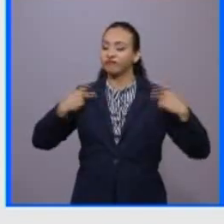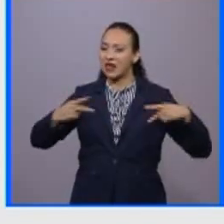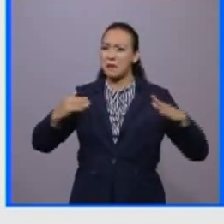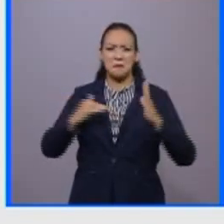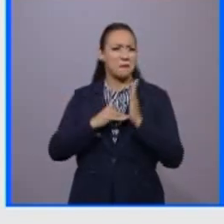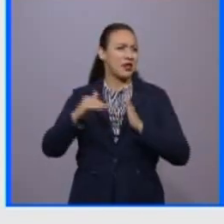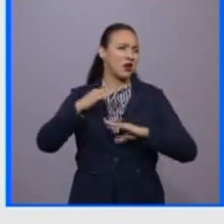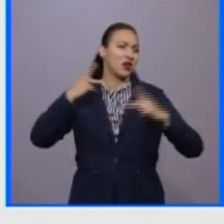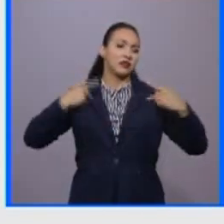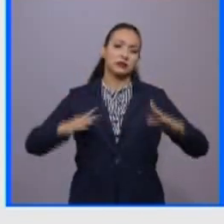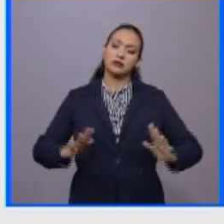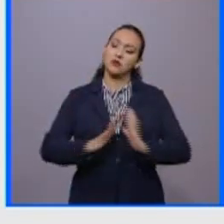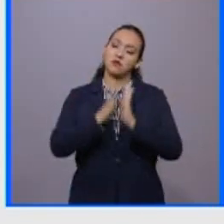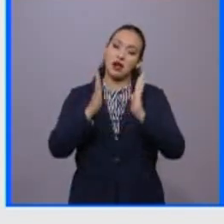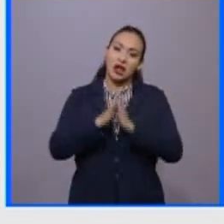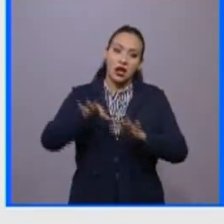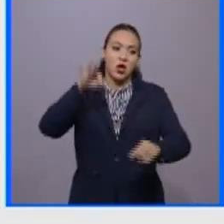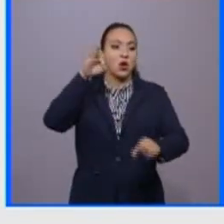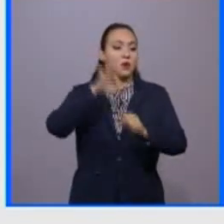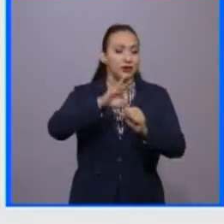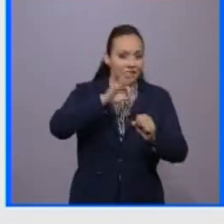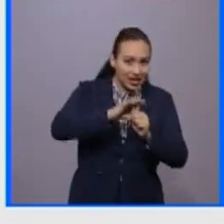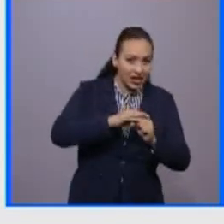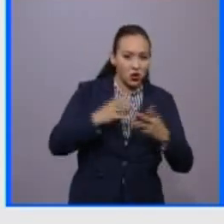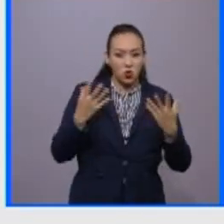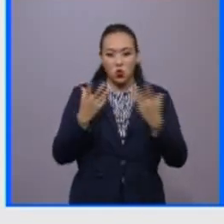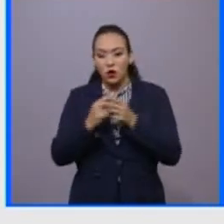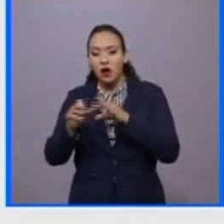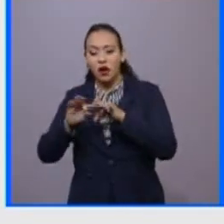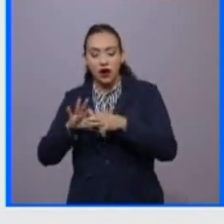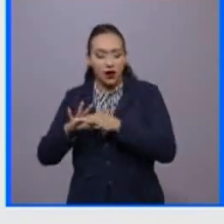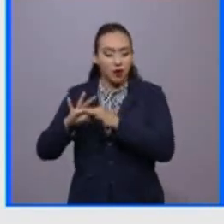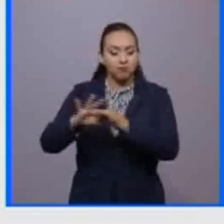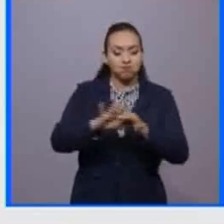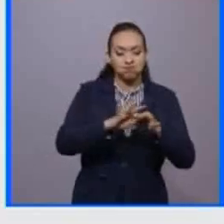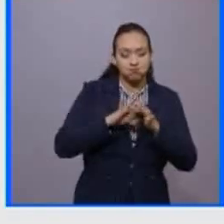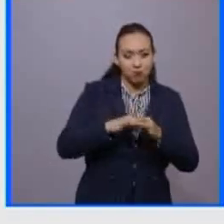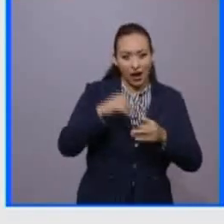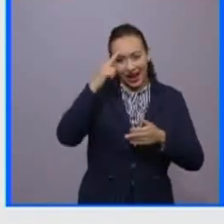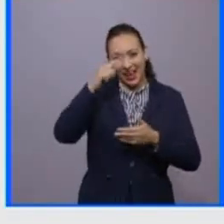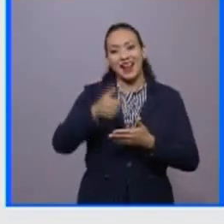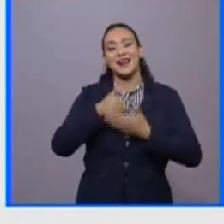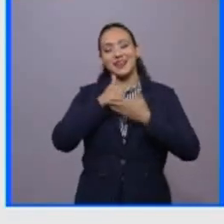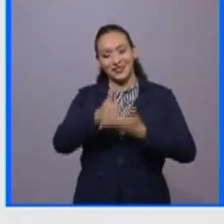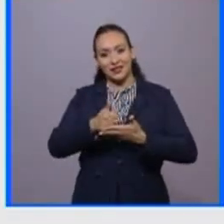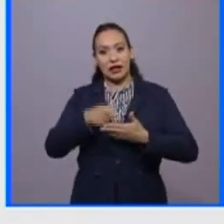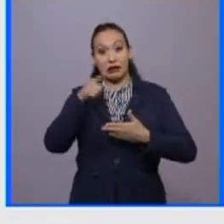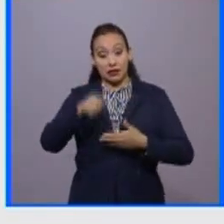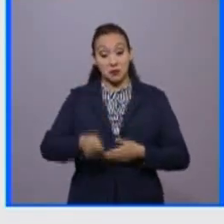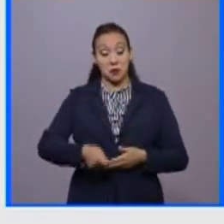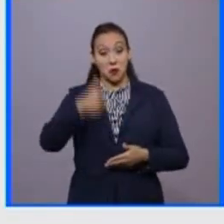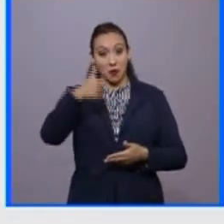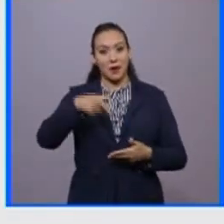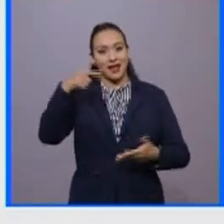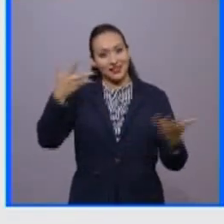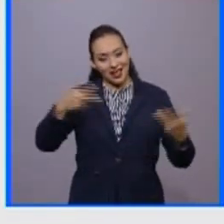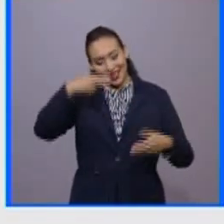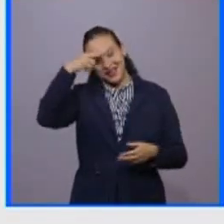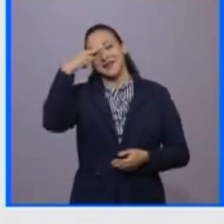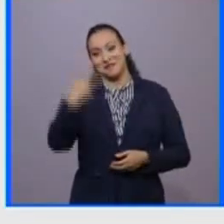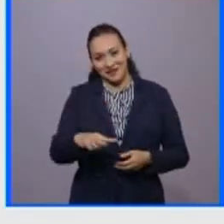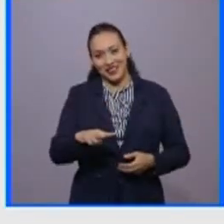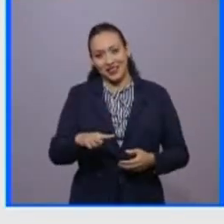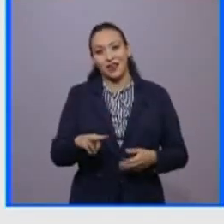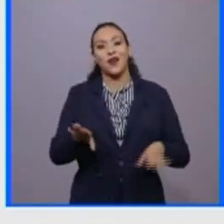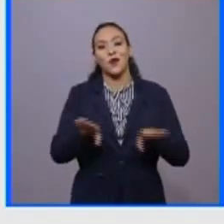ciudadanos y ciudadanas que de manera conjunta y coordinada hacen posible una tarea histórica. Por primera